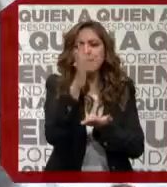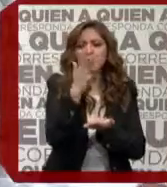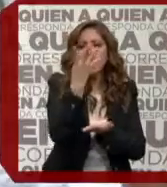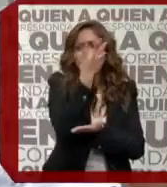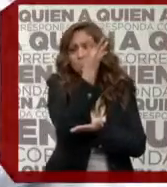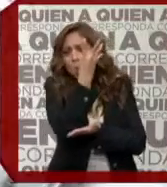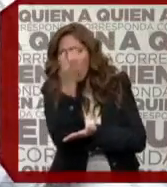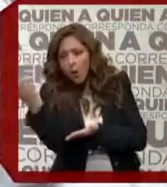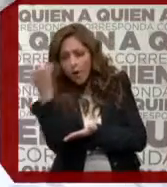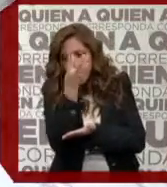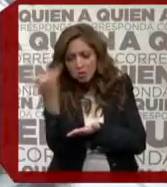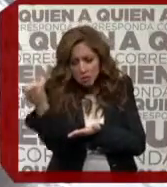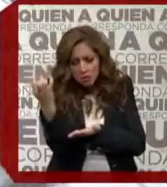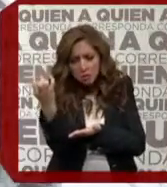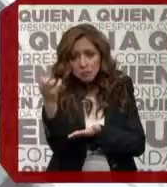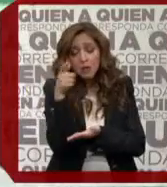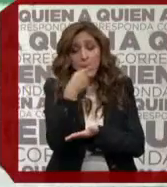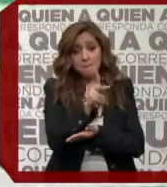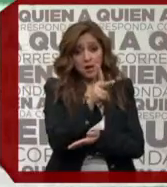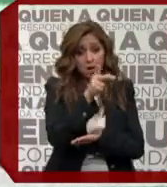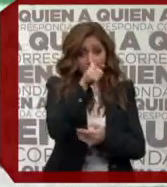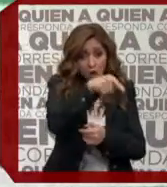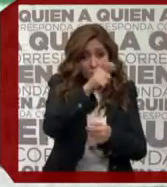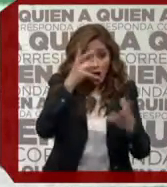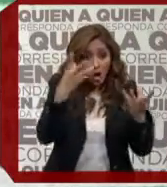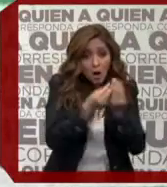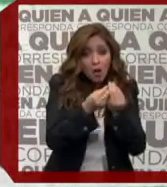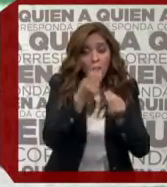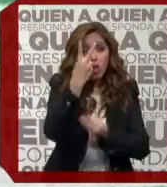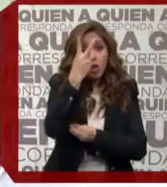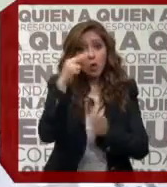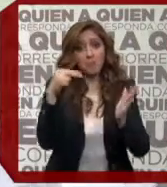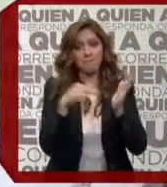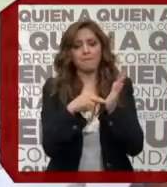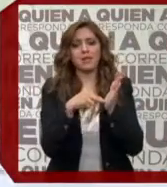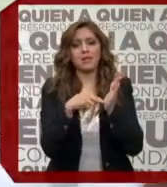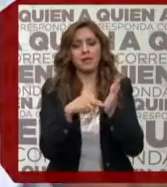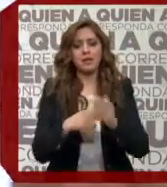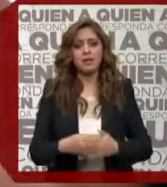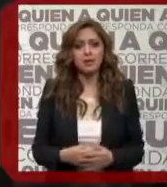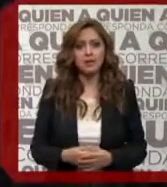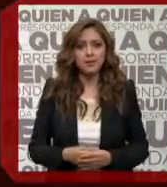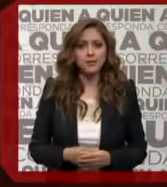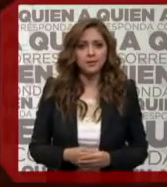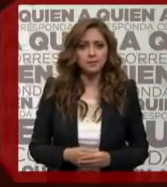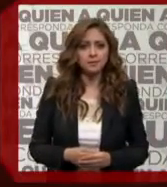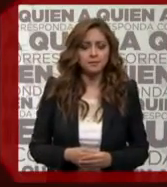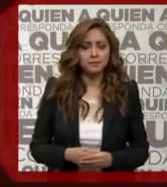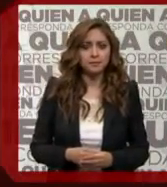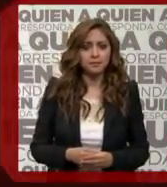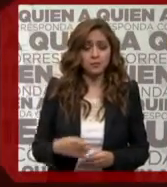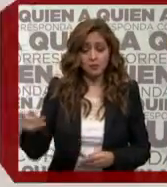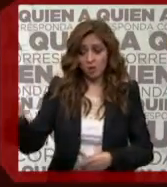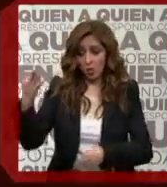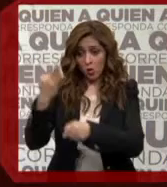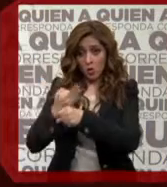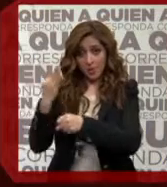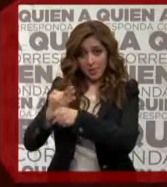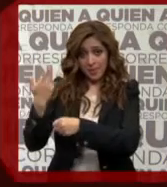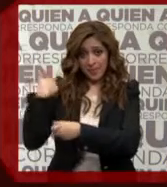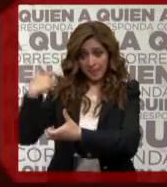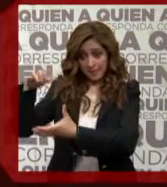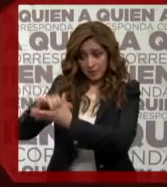400 pesos y que actualmente ascienden a los 2000 pes con el sueldo de mi esposa con la